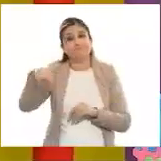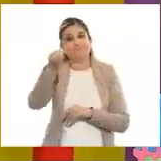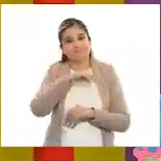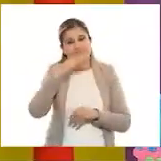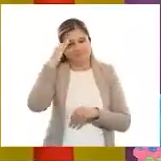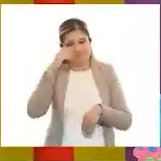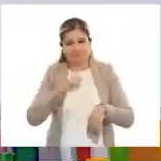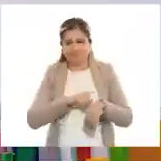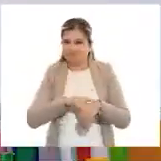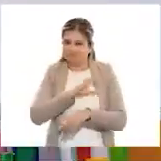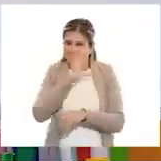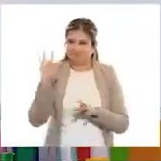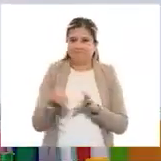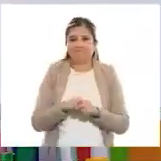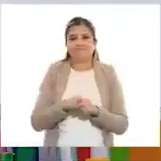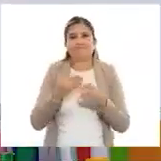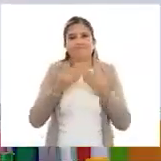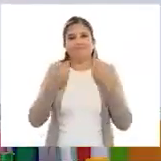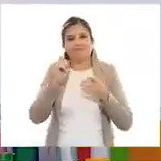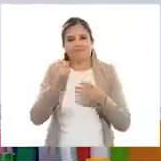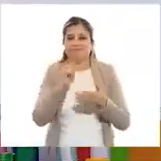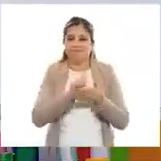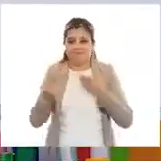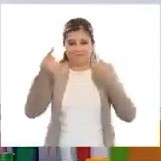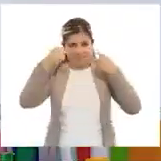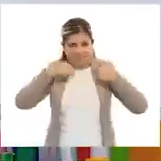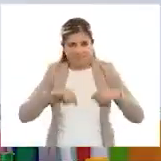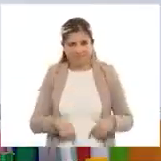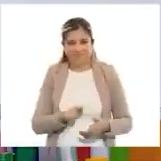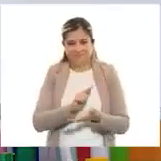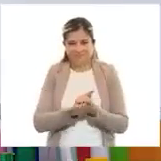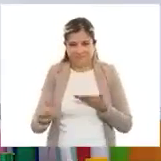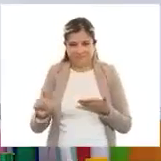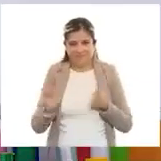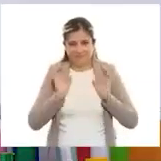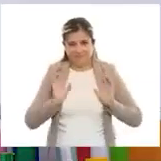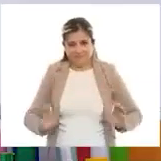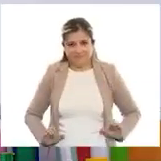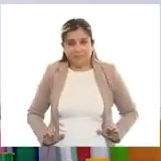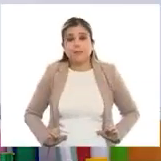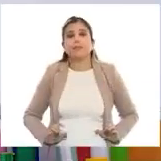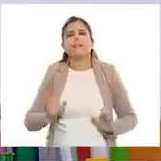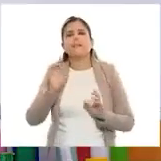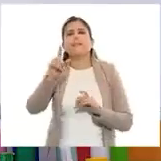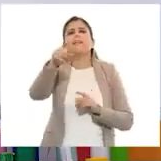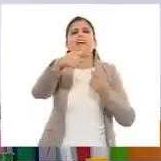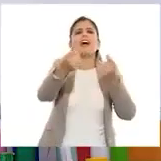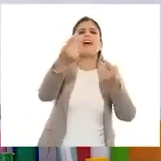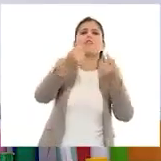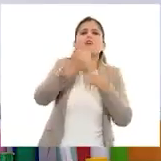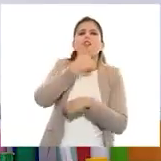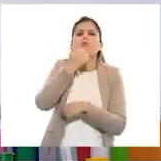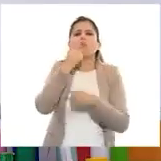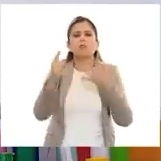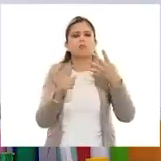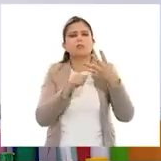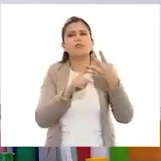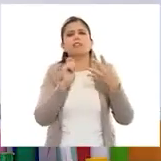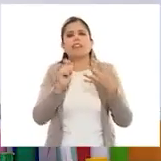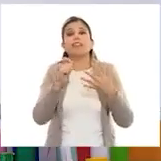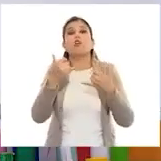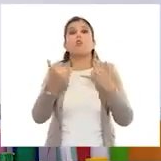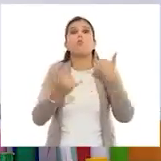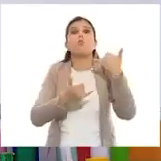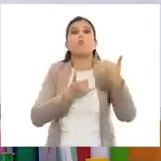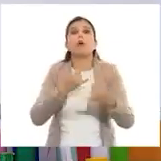tiempos para todo. Muy bien, esto hablando de la higiene personal. Escuché por ahí que los alumnos dijeron que recoger sus